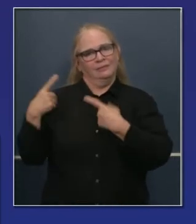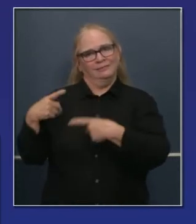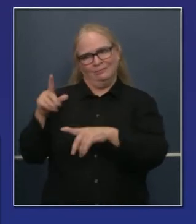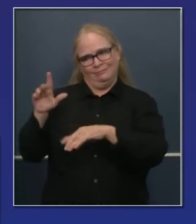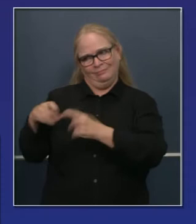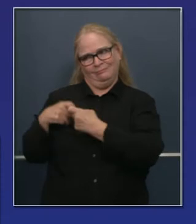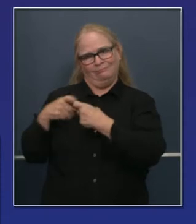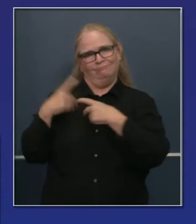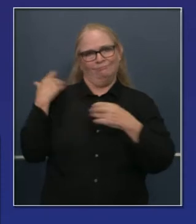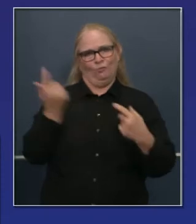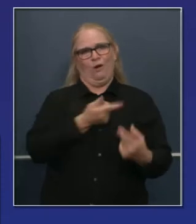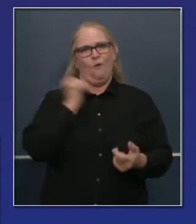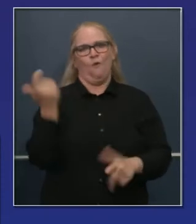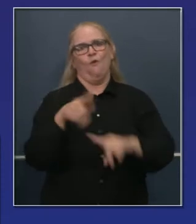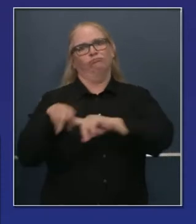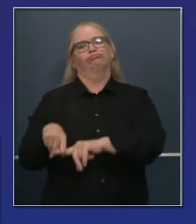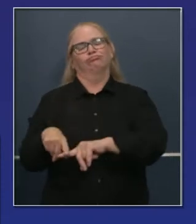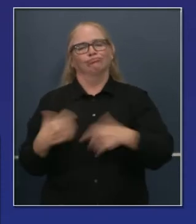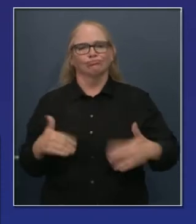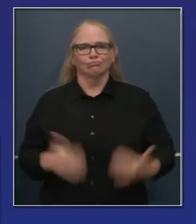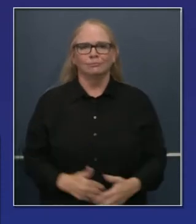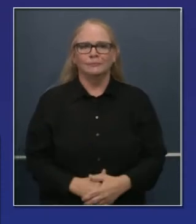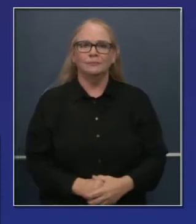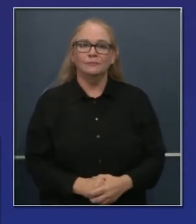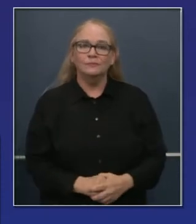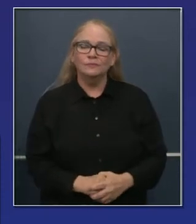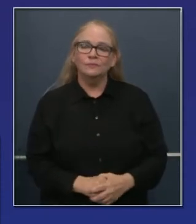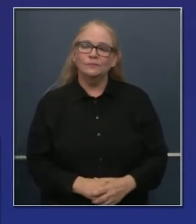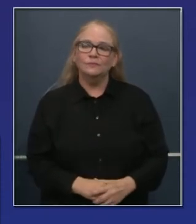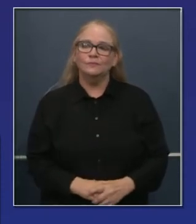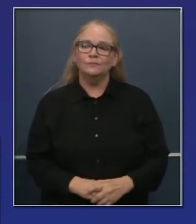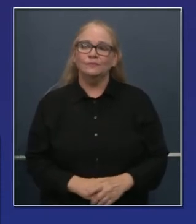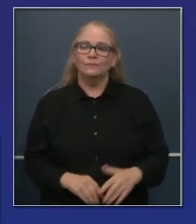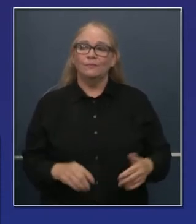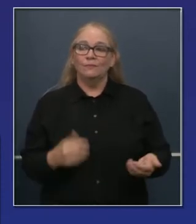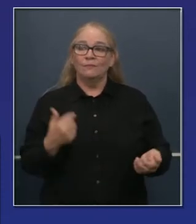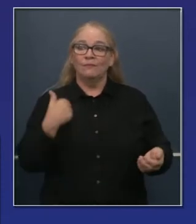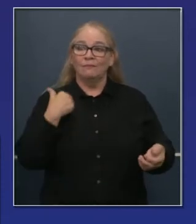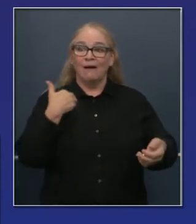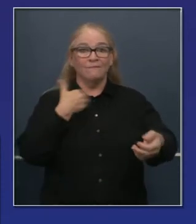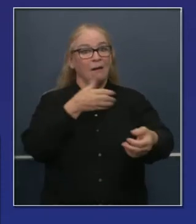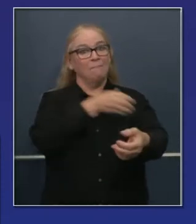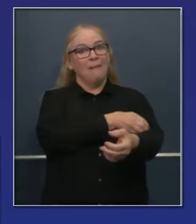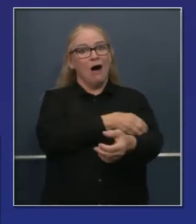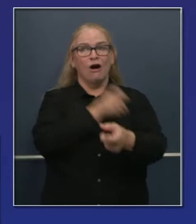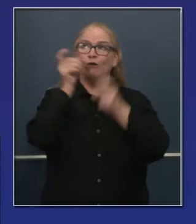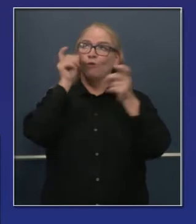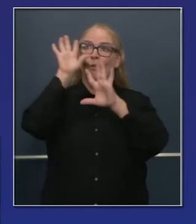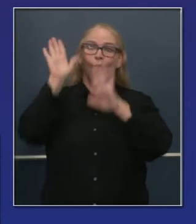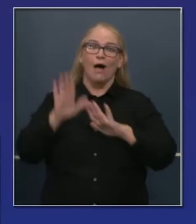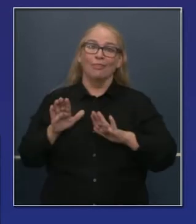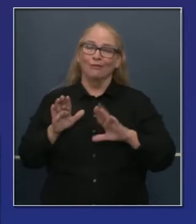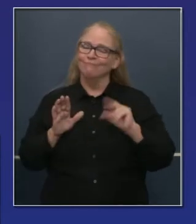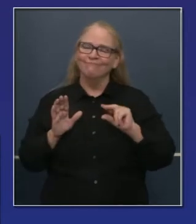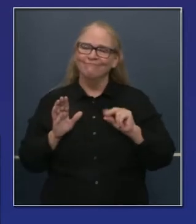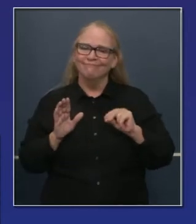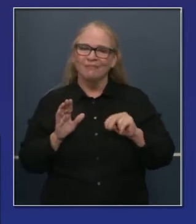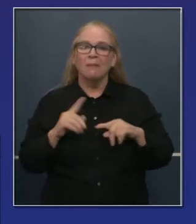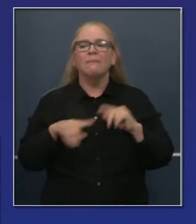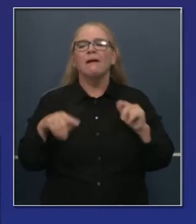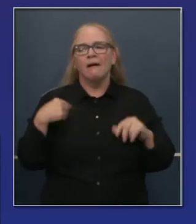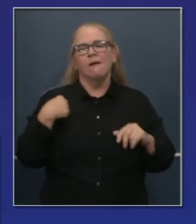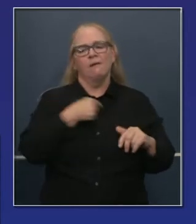siempre hemos insistido que no se puede controlar el clima pero sí se puede preparar para el clima